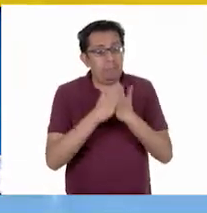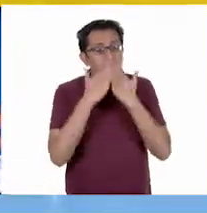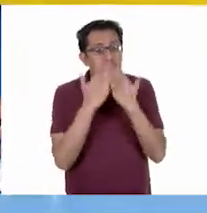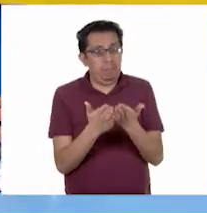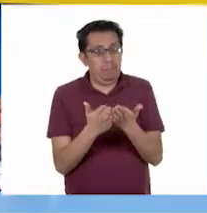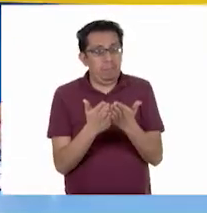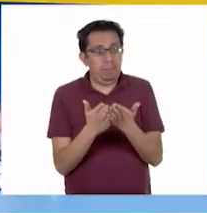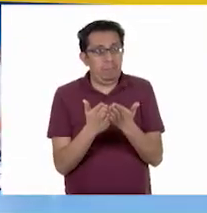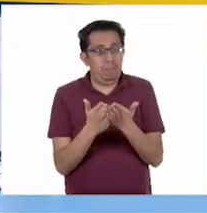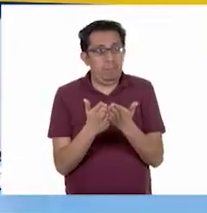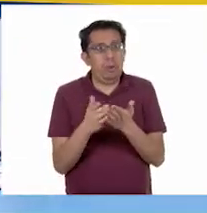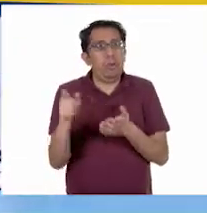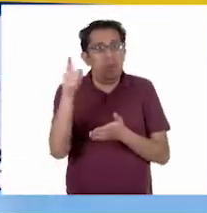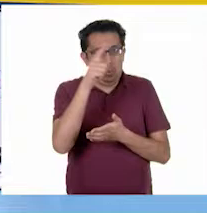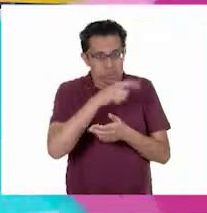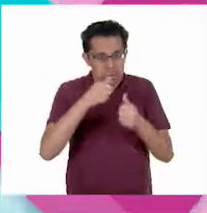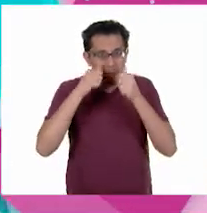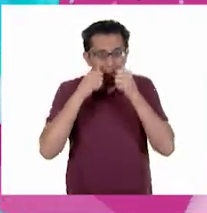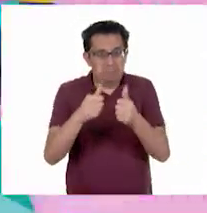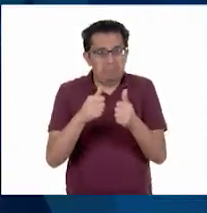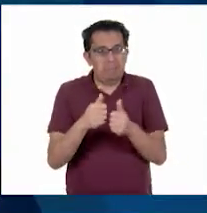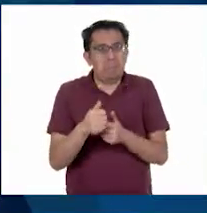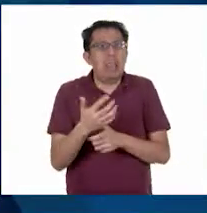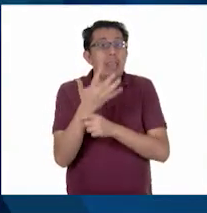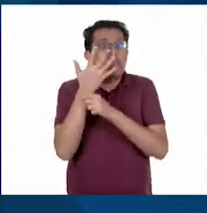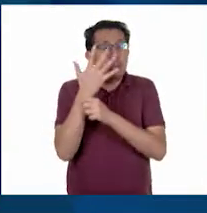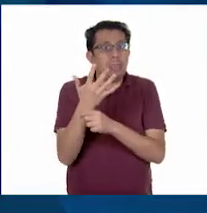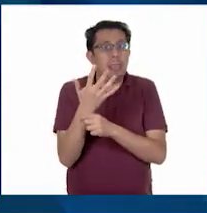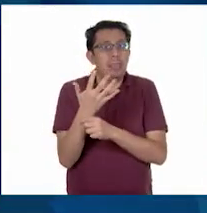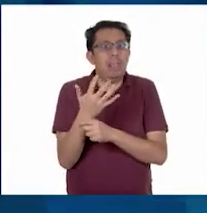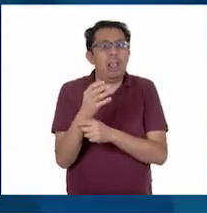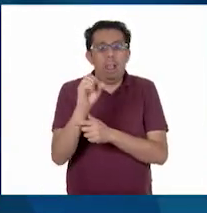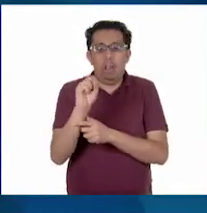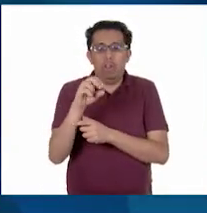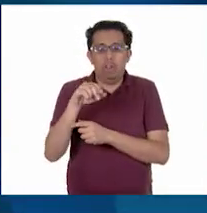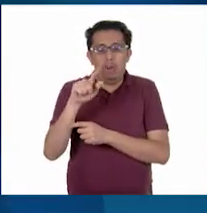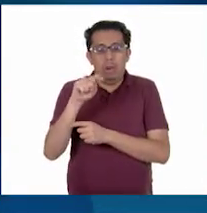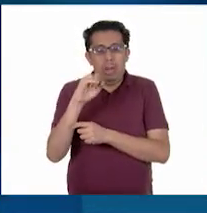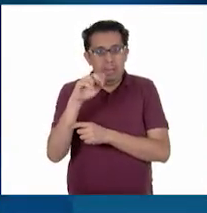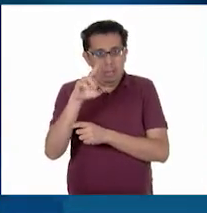Lo comparto en casa para que me vayan siguiendo. Dice así, sonatina.